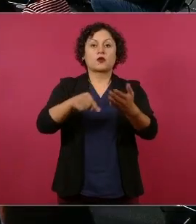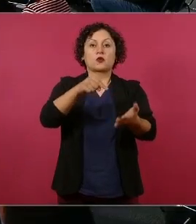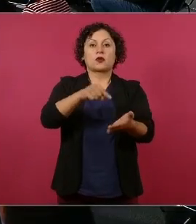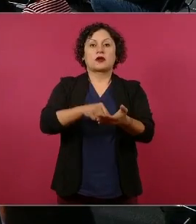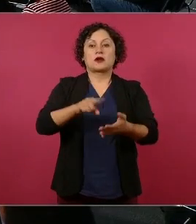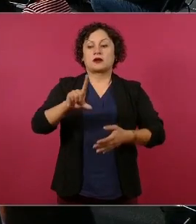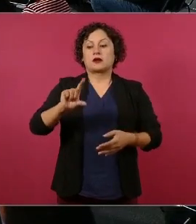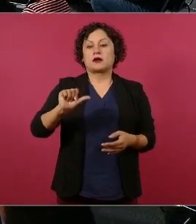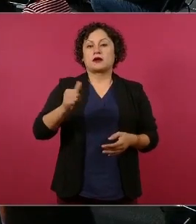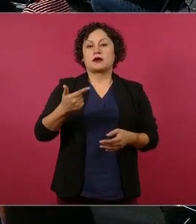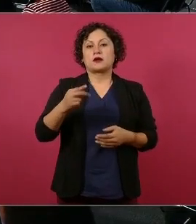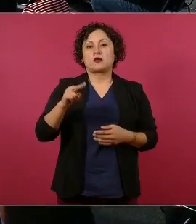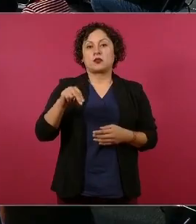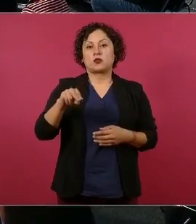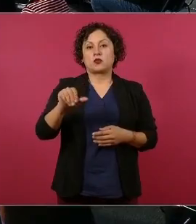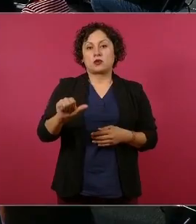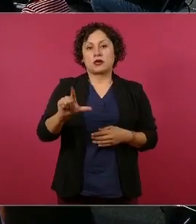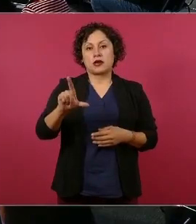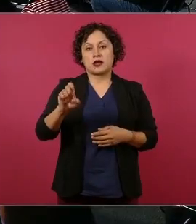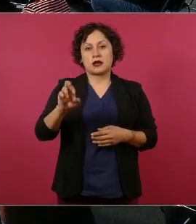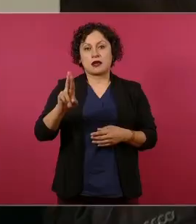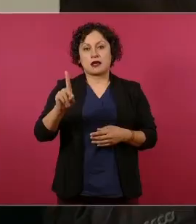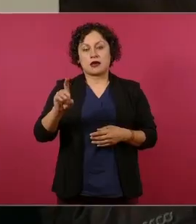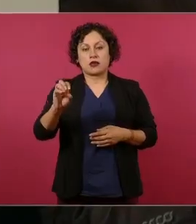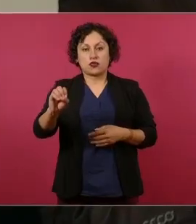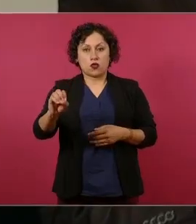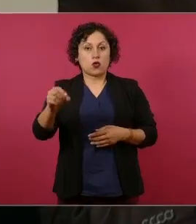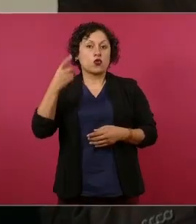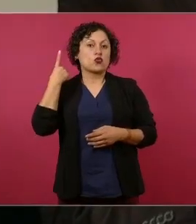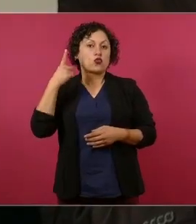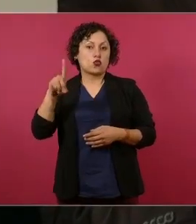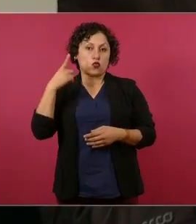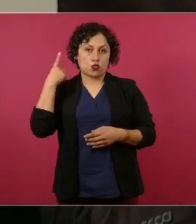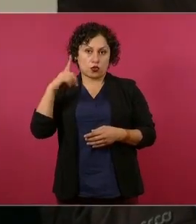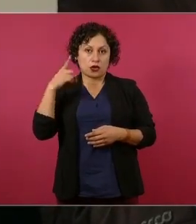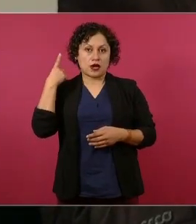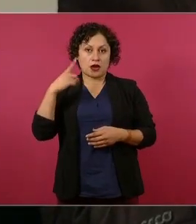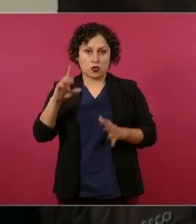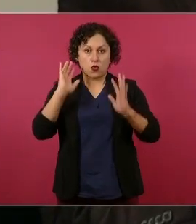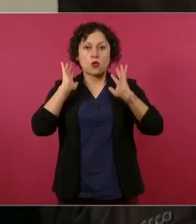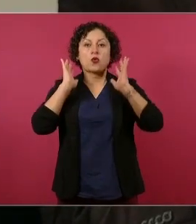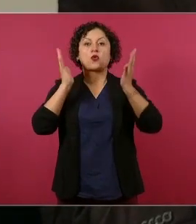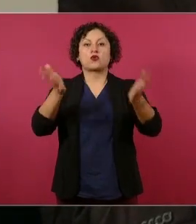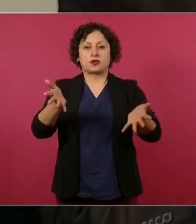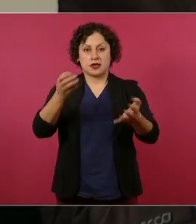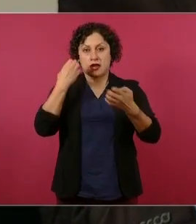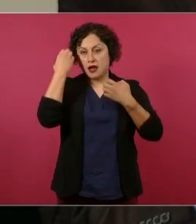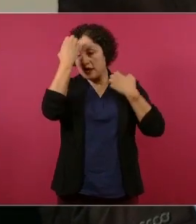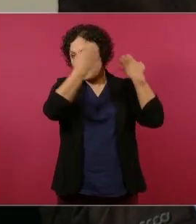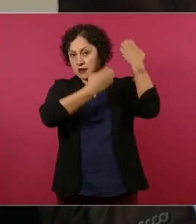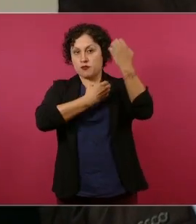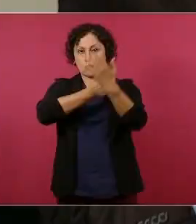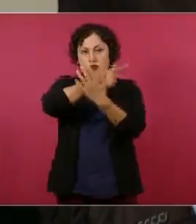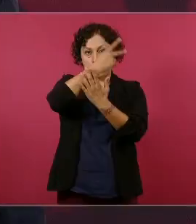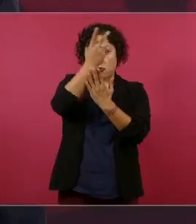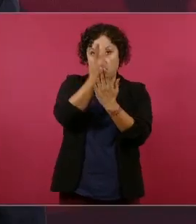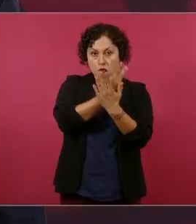en Lerdo, Durango, se hizo una evaluación de los programas